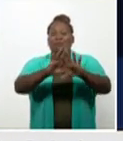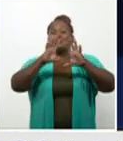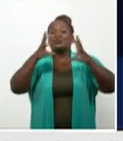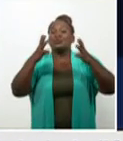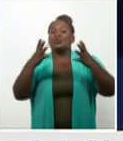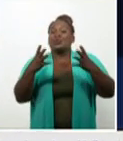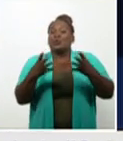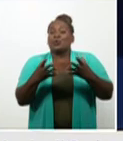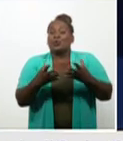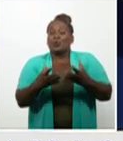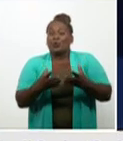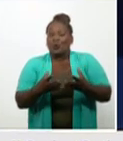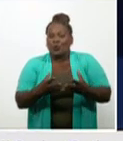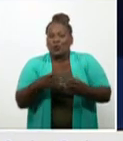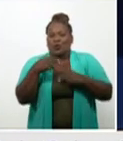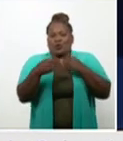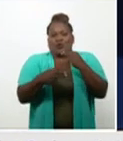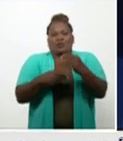se ha ido